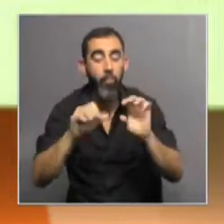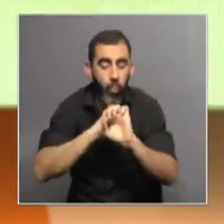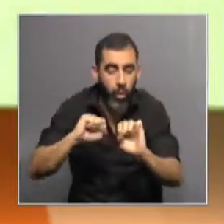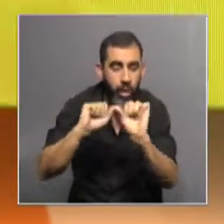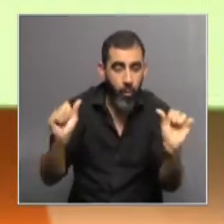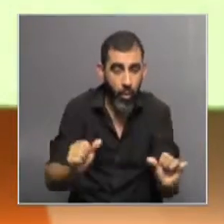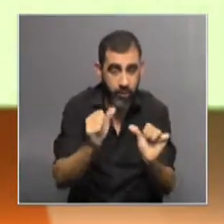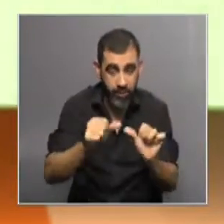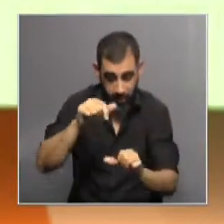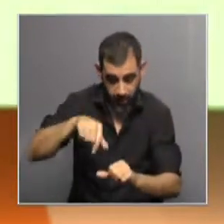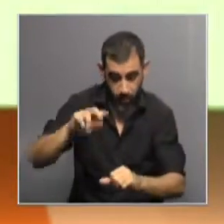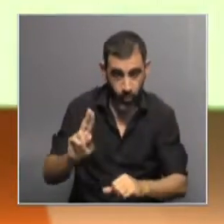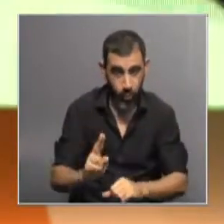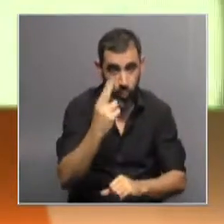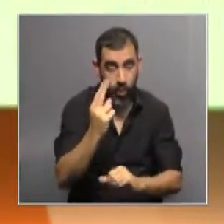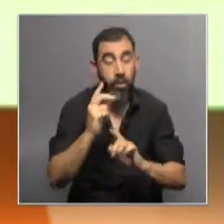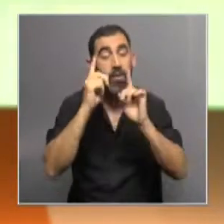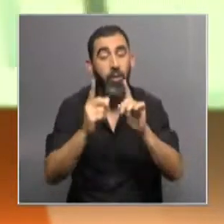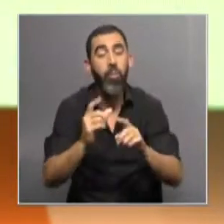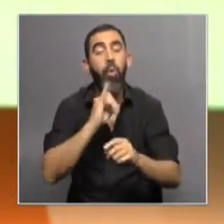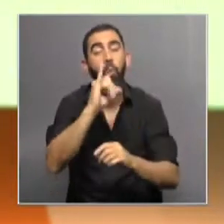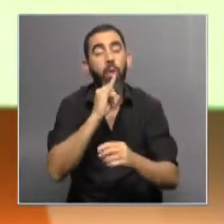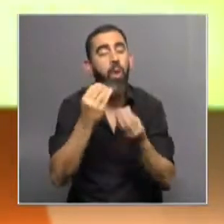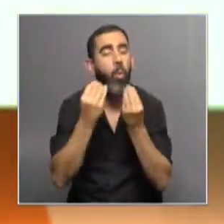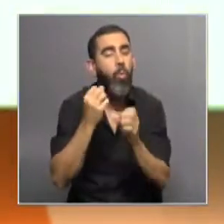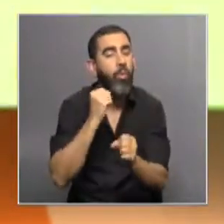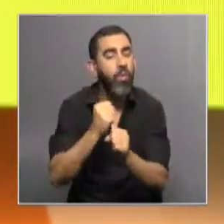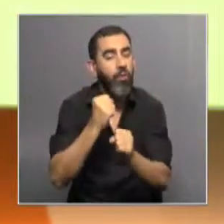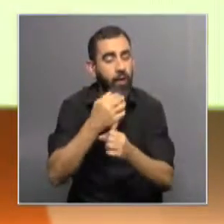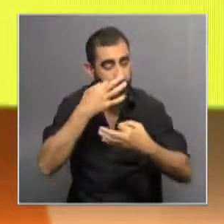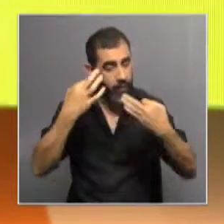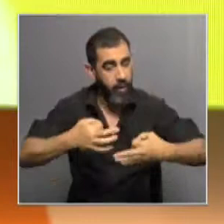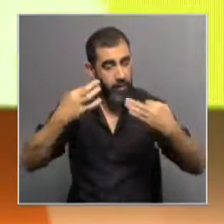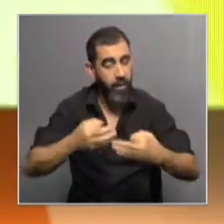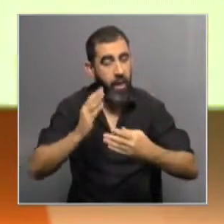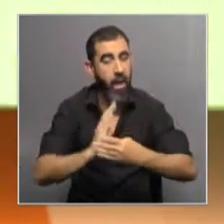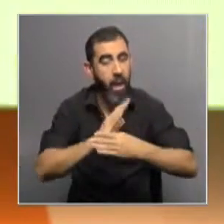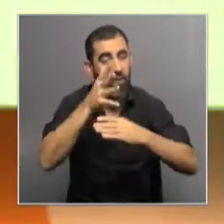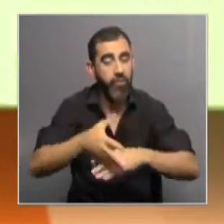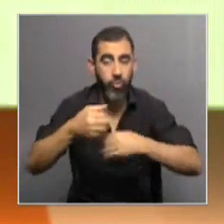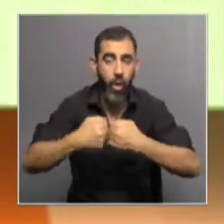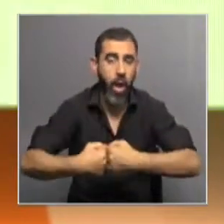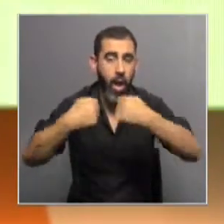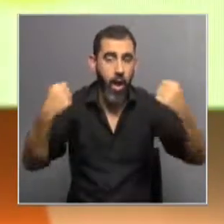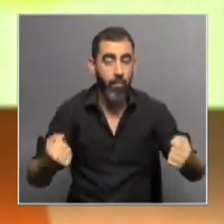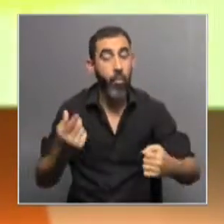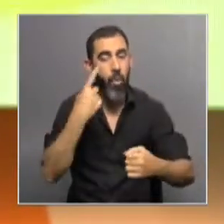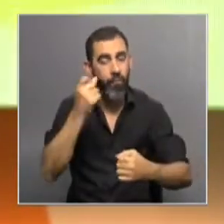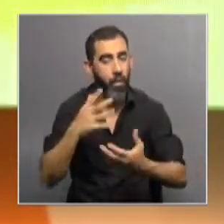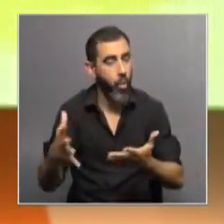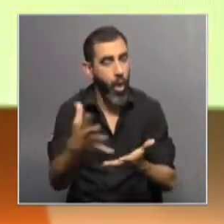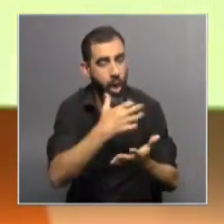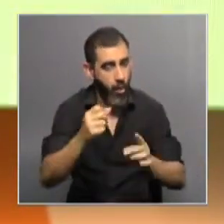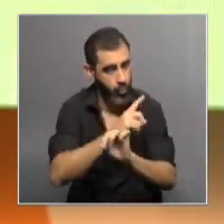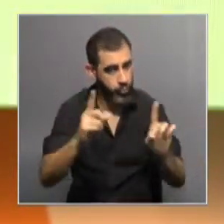alcance desde Uruguay. Y también contando cómo se trabaja para garantizar su acceso amplio, pero evitando abusos